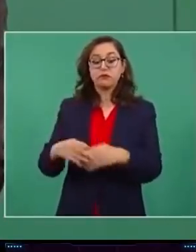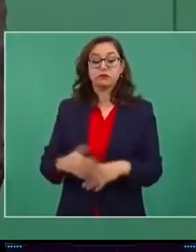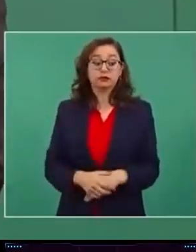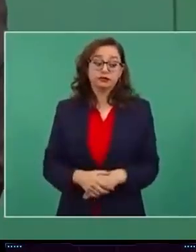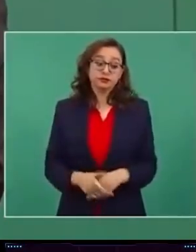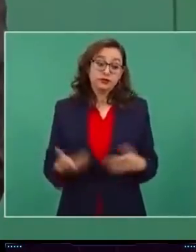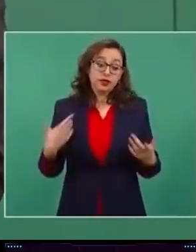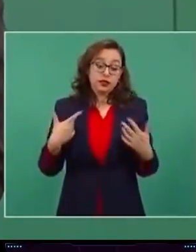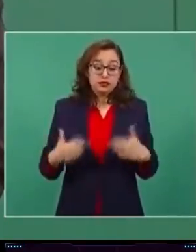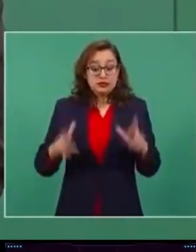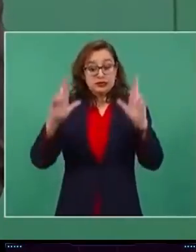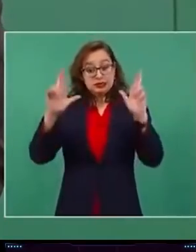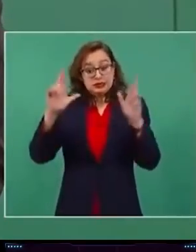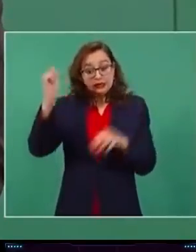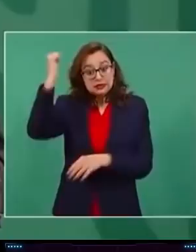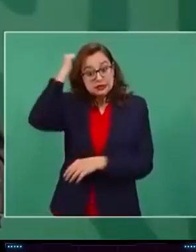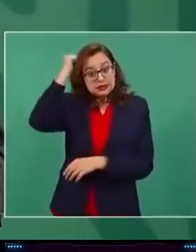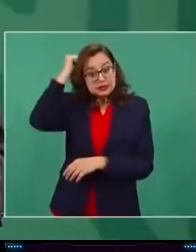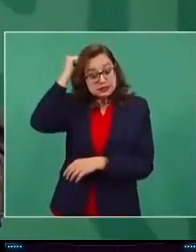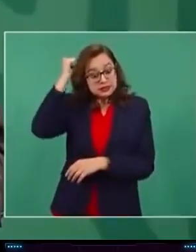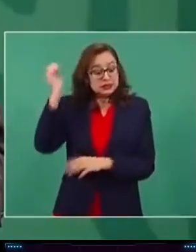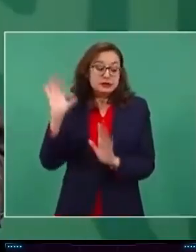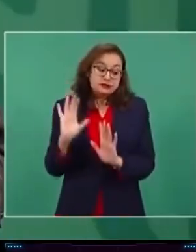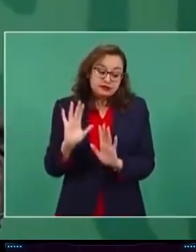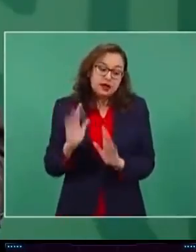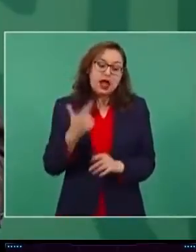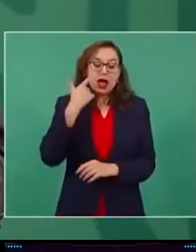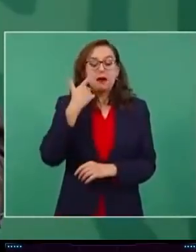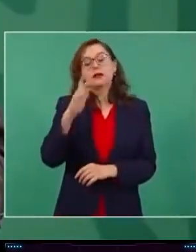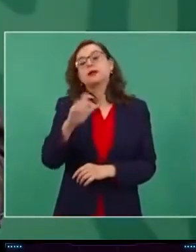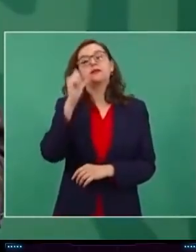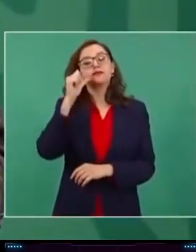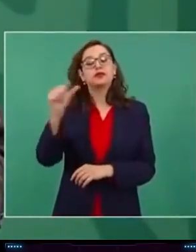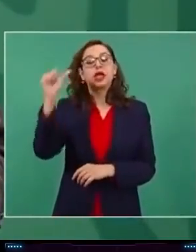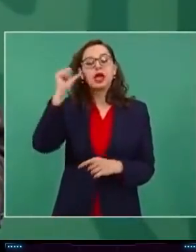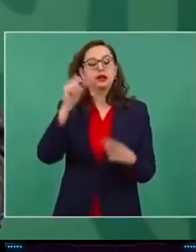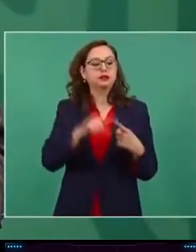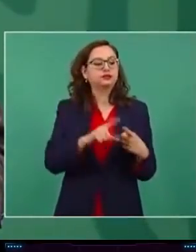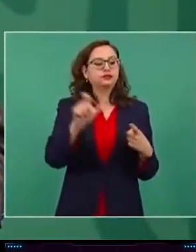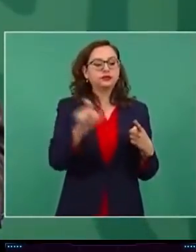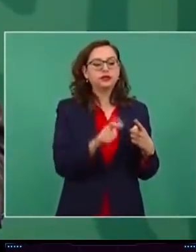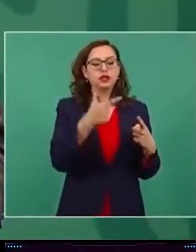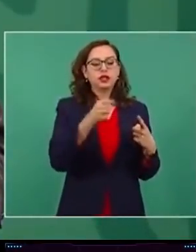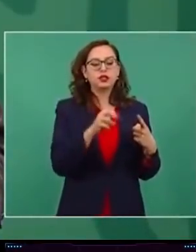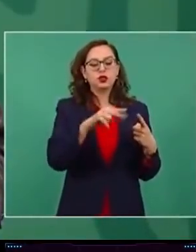toco madera, ayer se reunió Claudio X González y el de la Coparmex